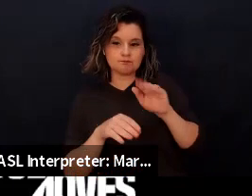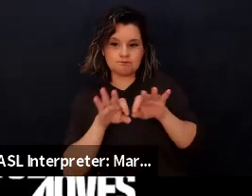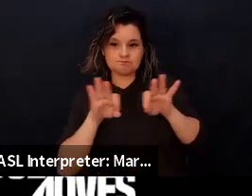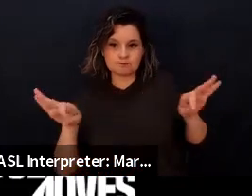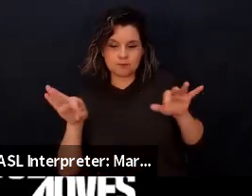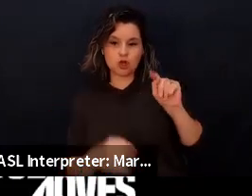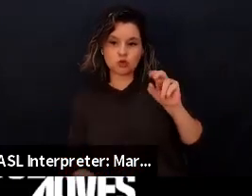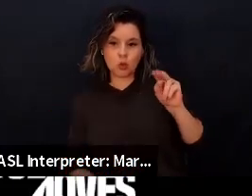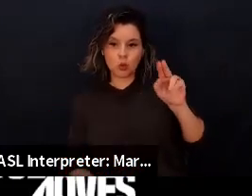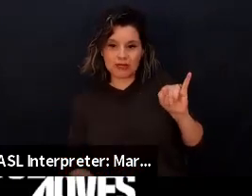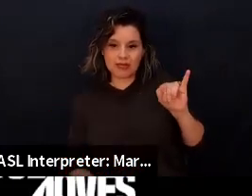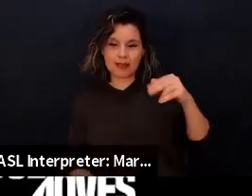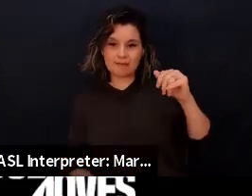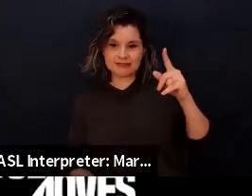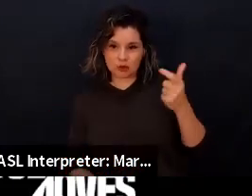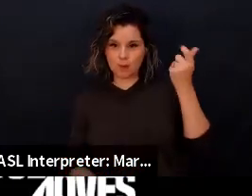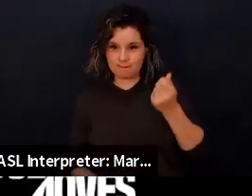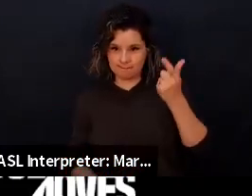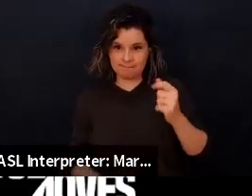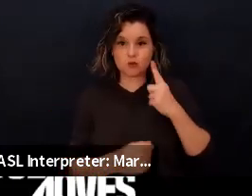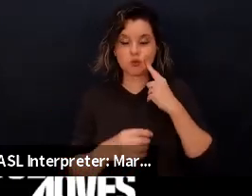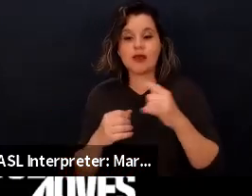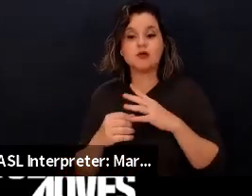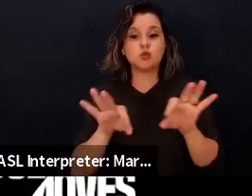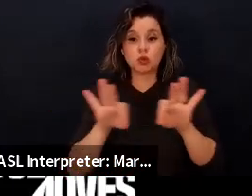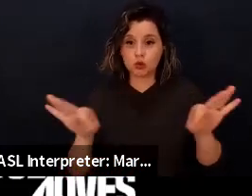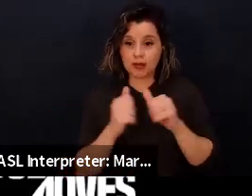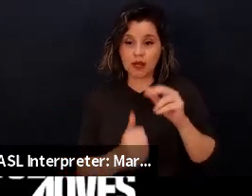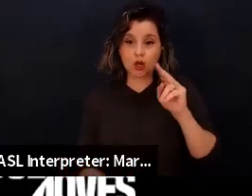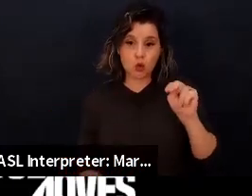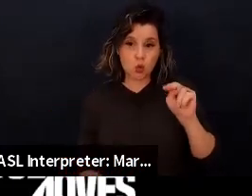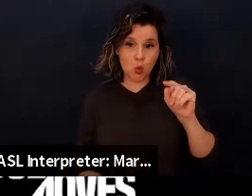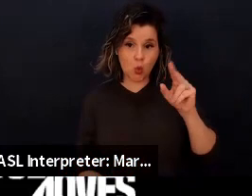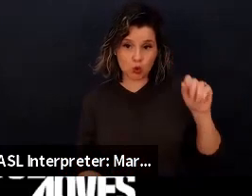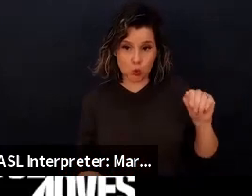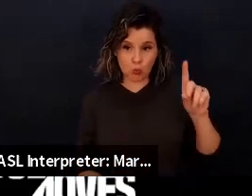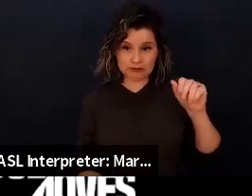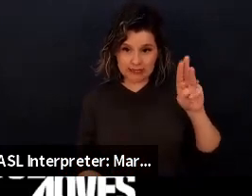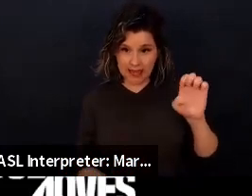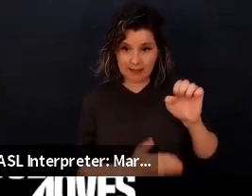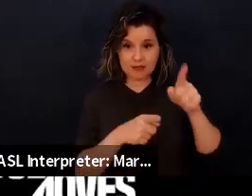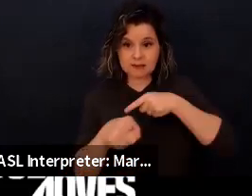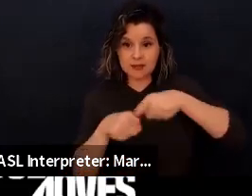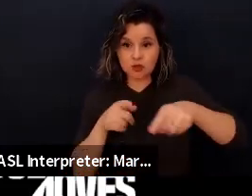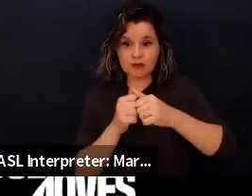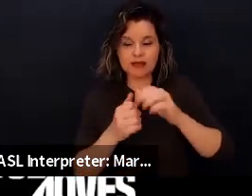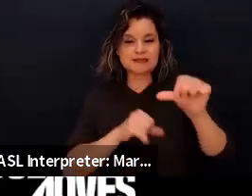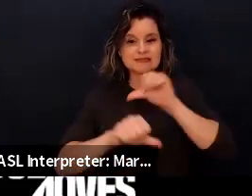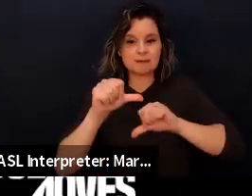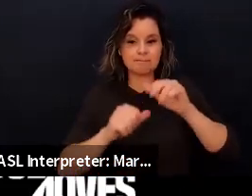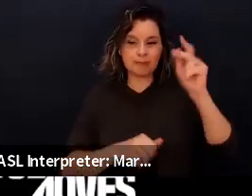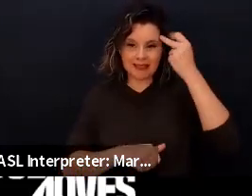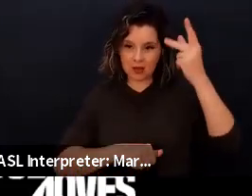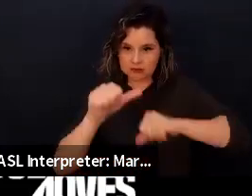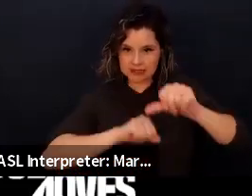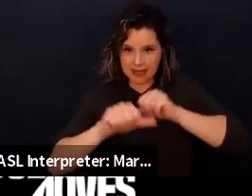Patillo. Obtuvo su licenciatura de la Universidad de Notre Dame, donde se especializó en ciencias políticas y